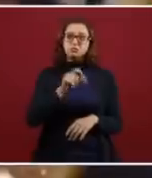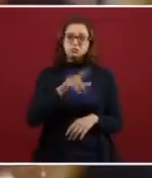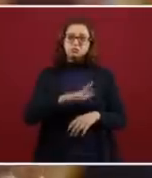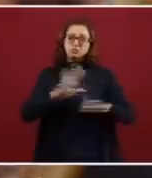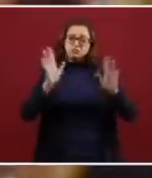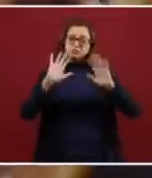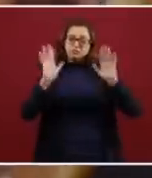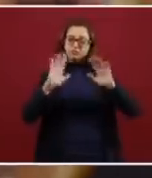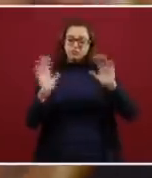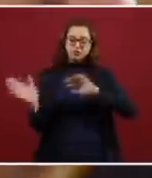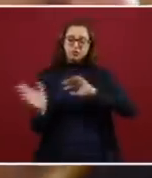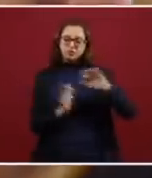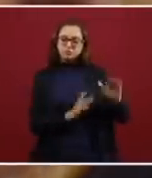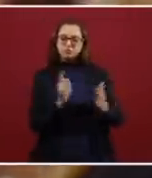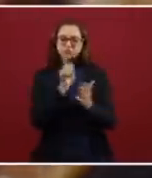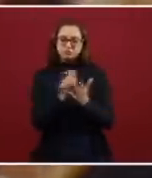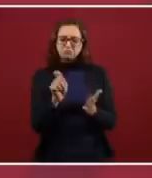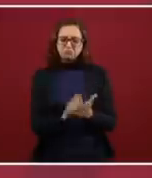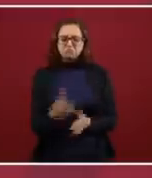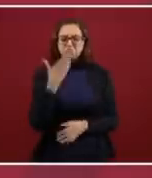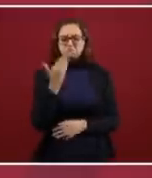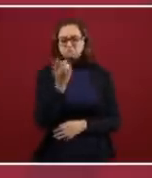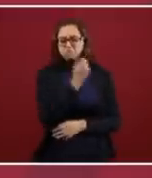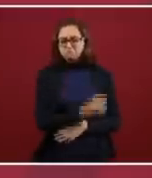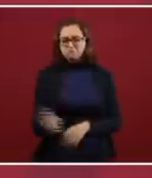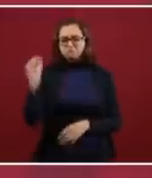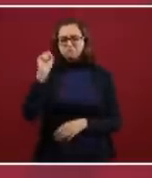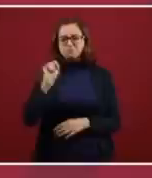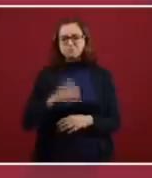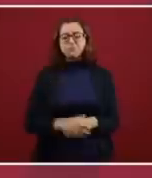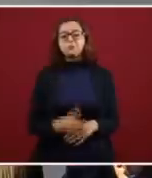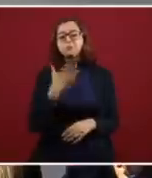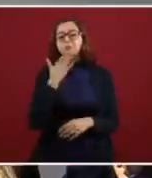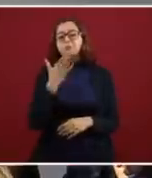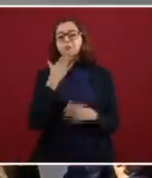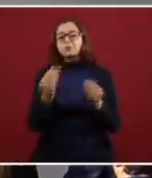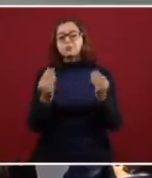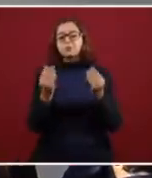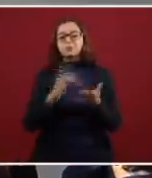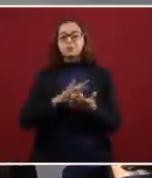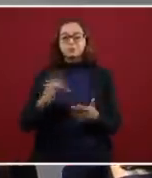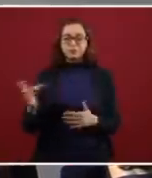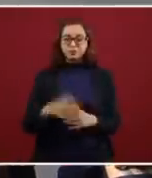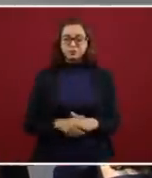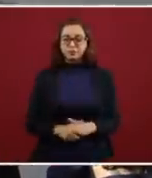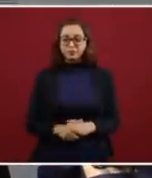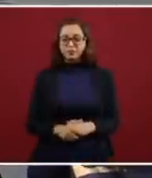Es un gran escritor, extraordinario. Muy bien, muchas gracias.